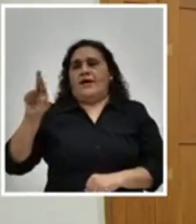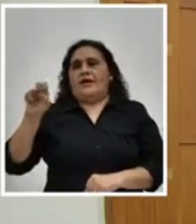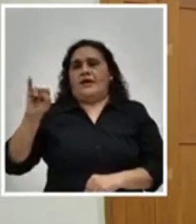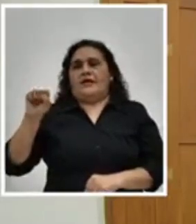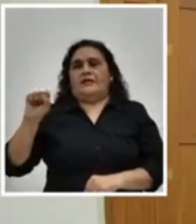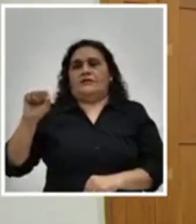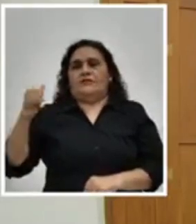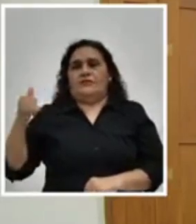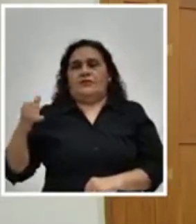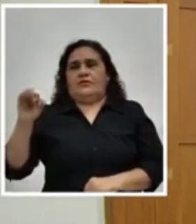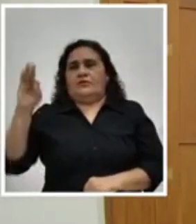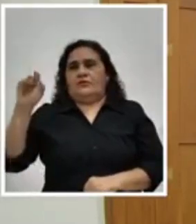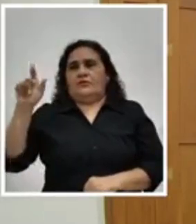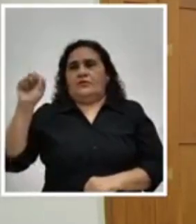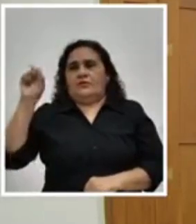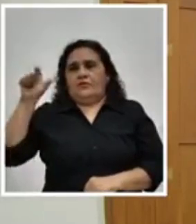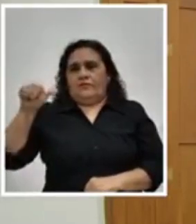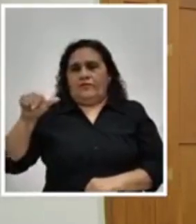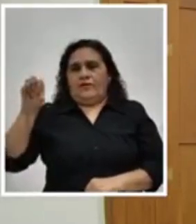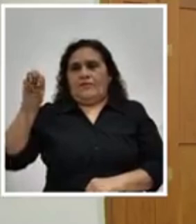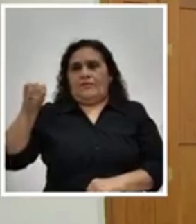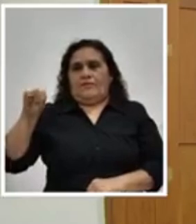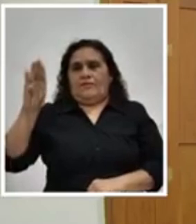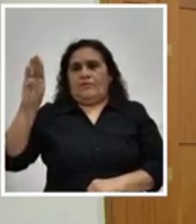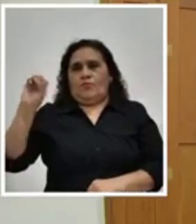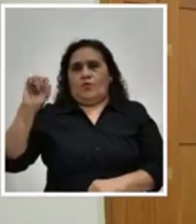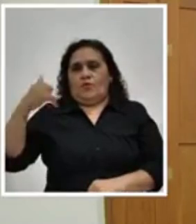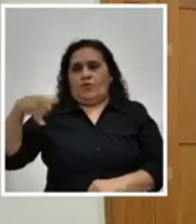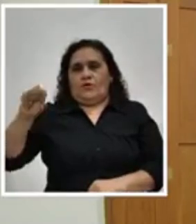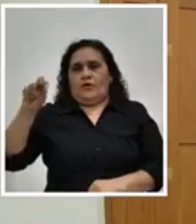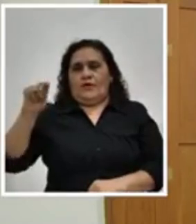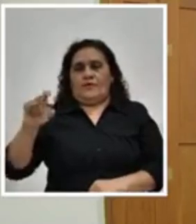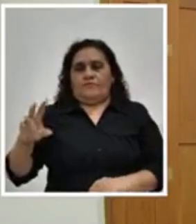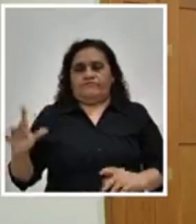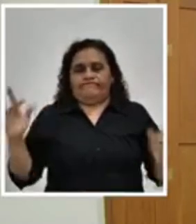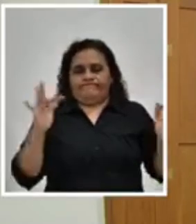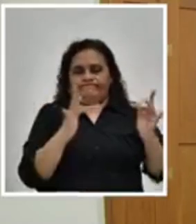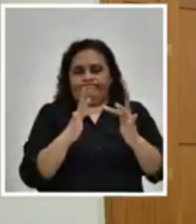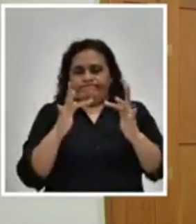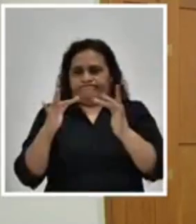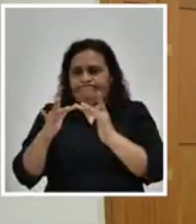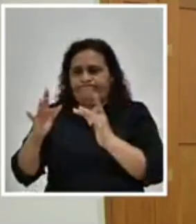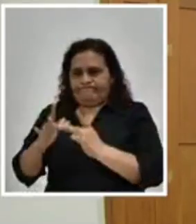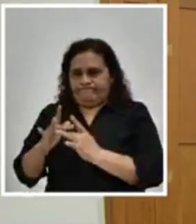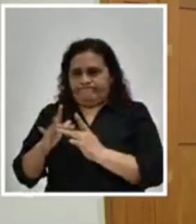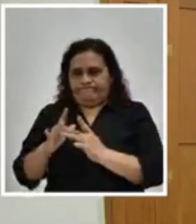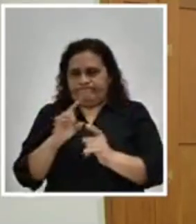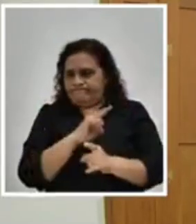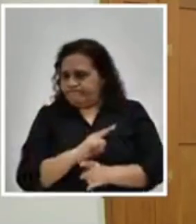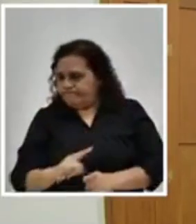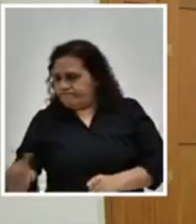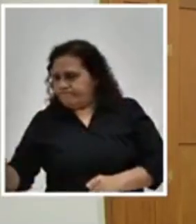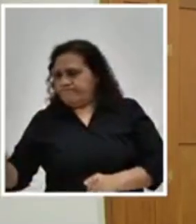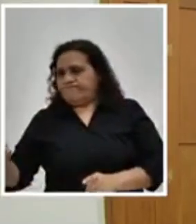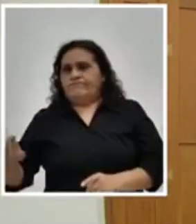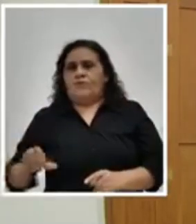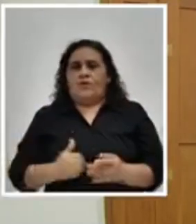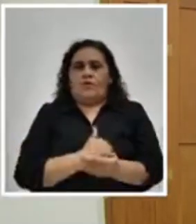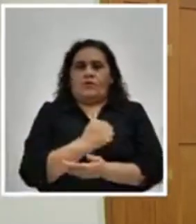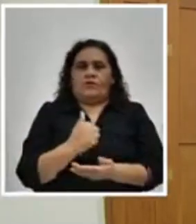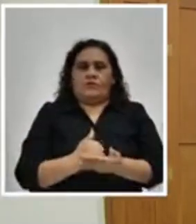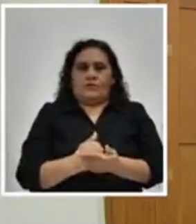ruta Circuito Comisarías, conectando a las mismas entre sí y de manera directa con la ciudad de Mérida, en beneficio de